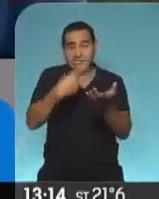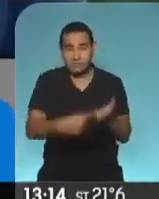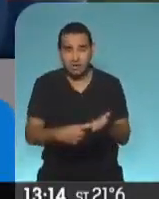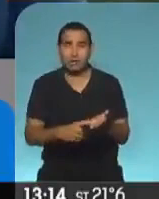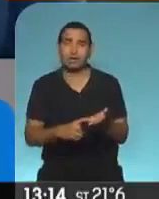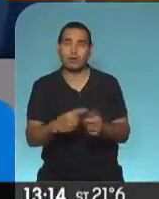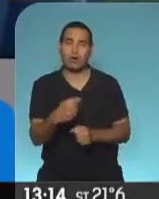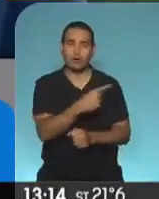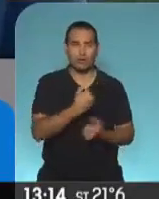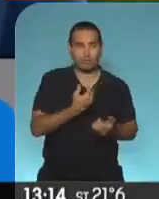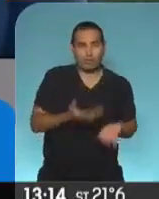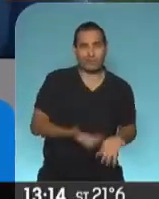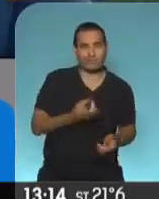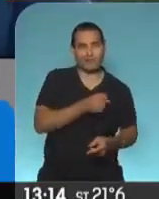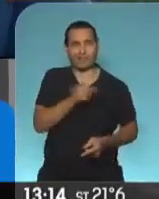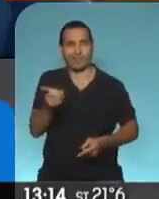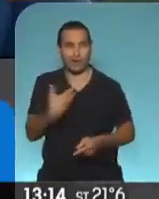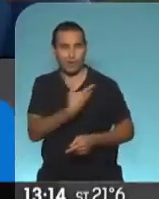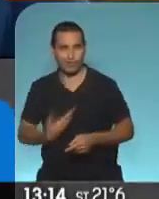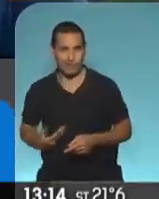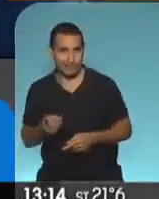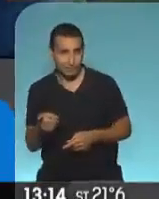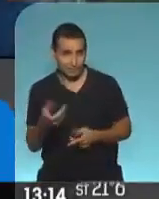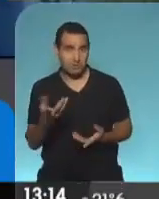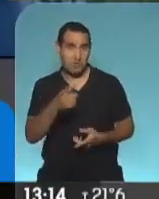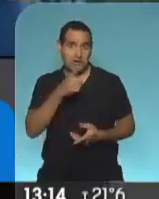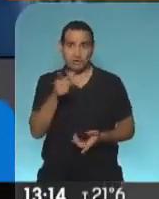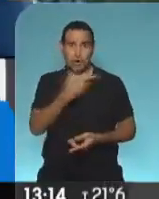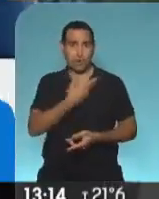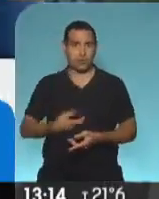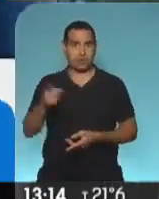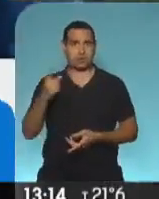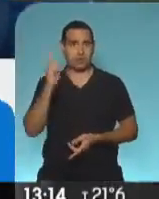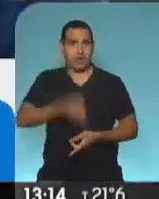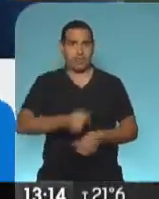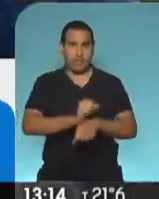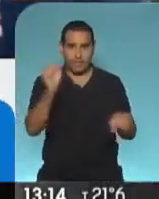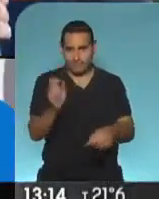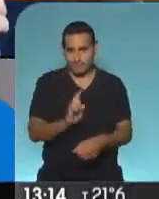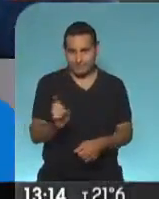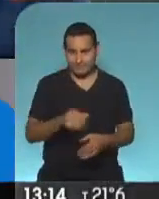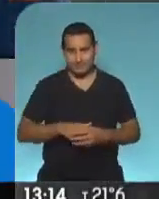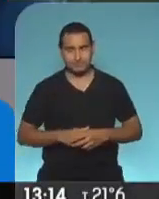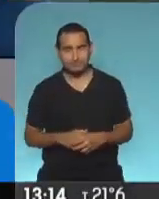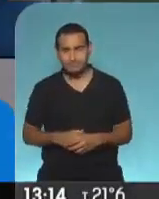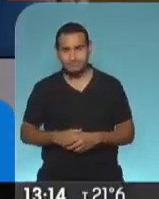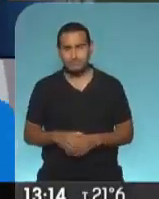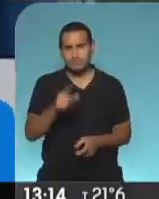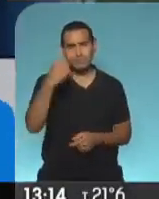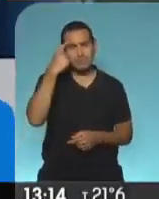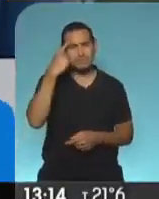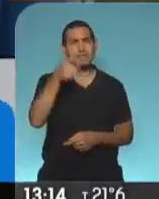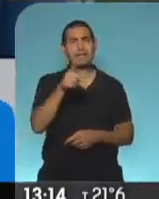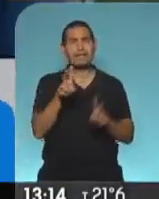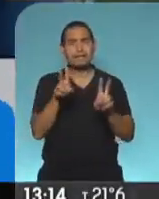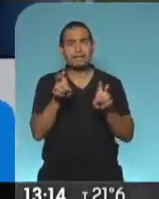estas últimas horas a responsabilizar al gobierno como si fuera quien concede estos beneficios. Doctor, ¿usted cree que el tema